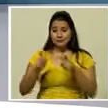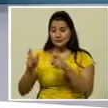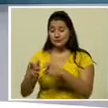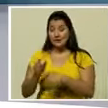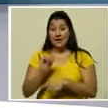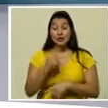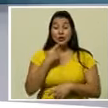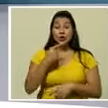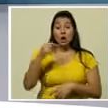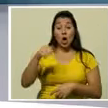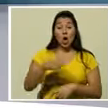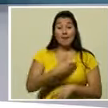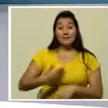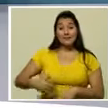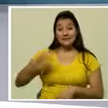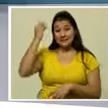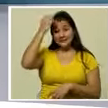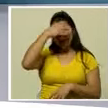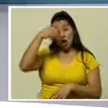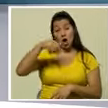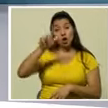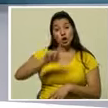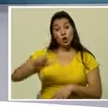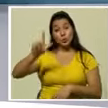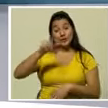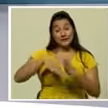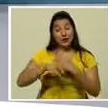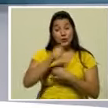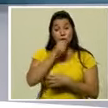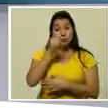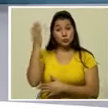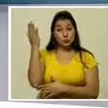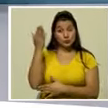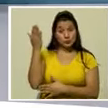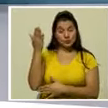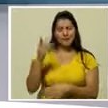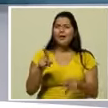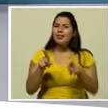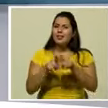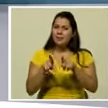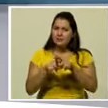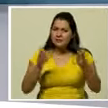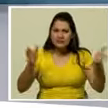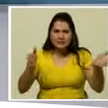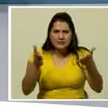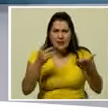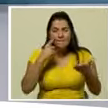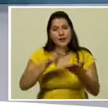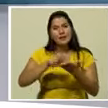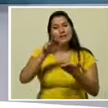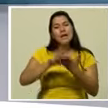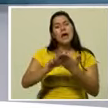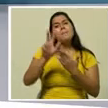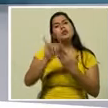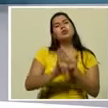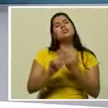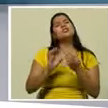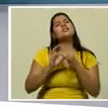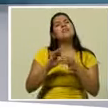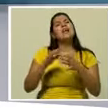República destacó este lunes en su informe de labores. Además, instó por la aprobación del proyecto de extinción de